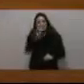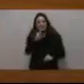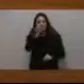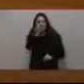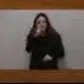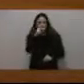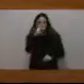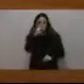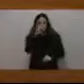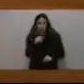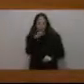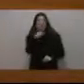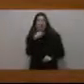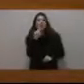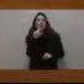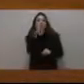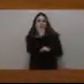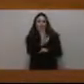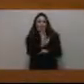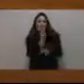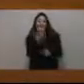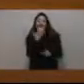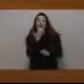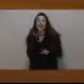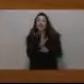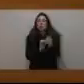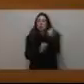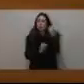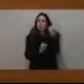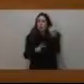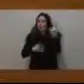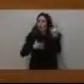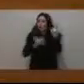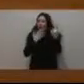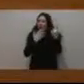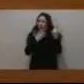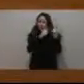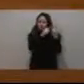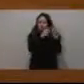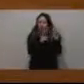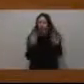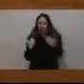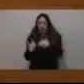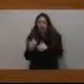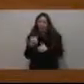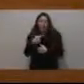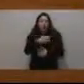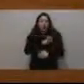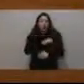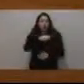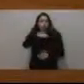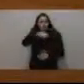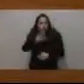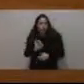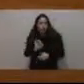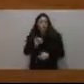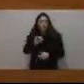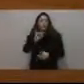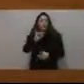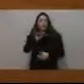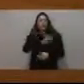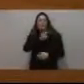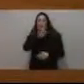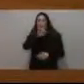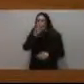un ejemplo. Puedo leerles otros de años anteriores, de Goñi, de Juan Morales, incluso,